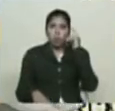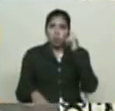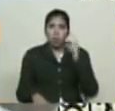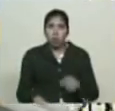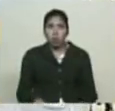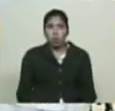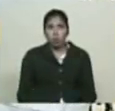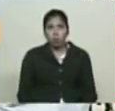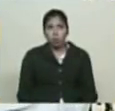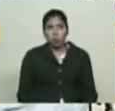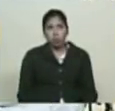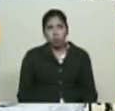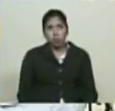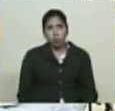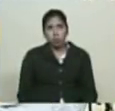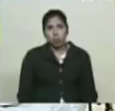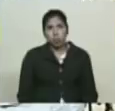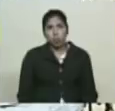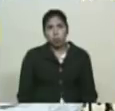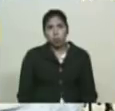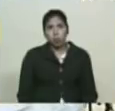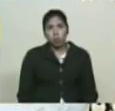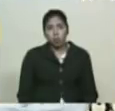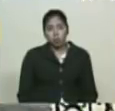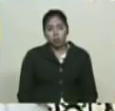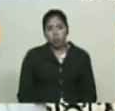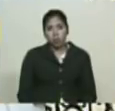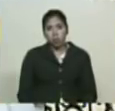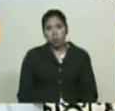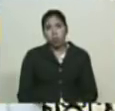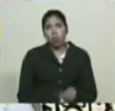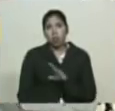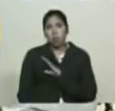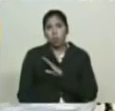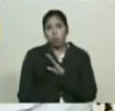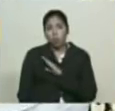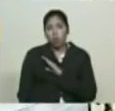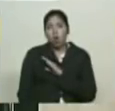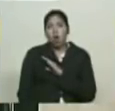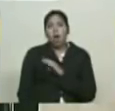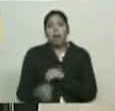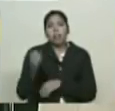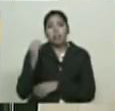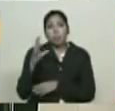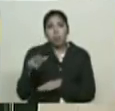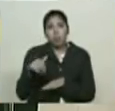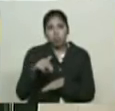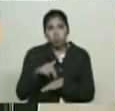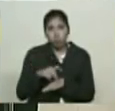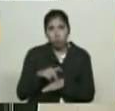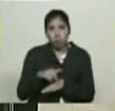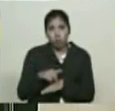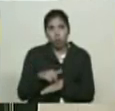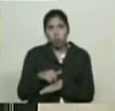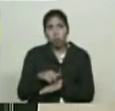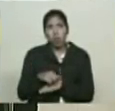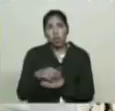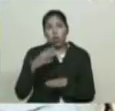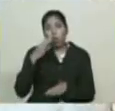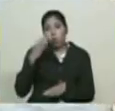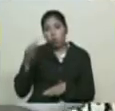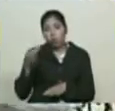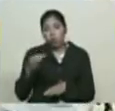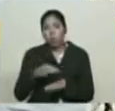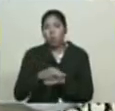una renovación integral de la Asamblea Nacional, el Consejo Legislativo y los consejos municipales. Una gran